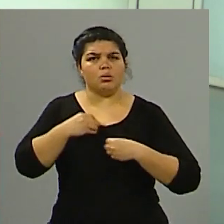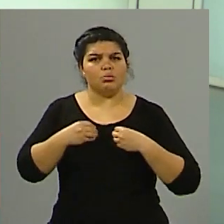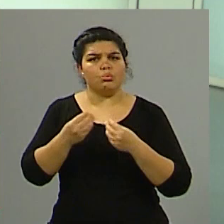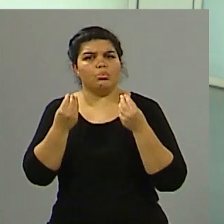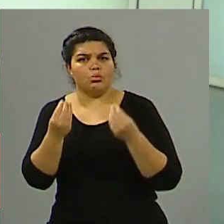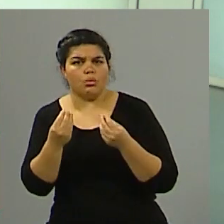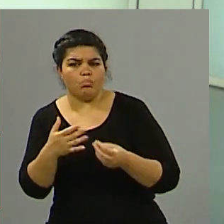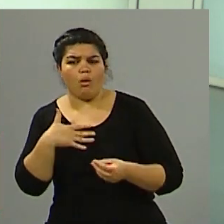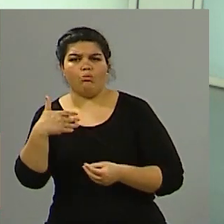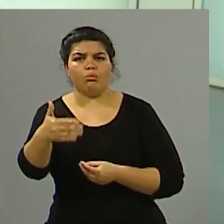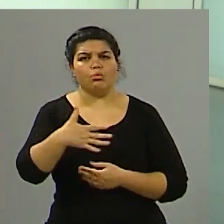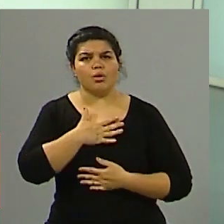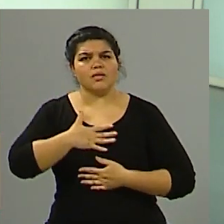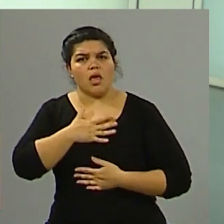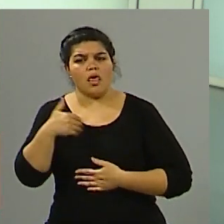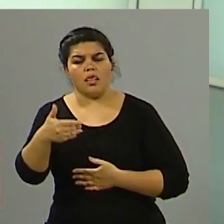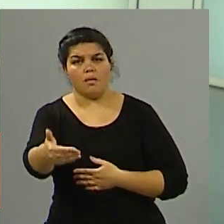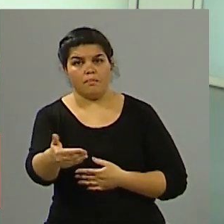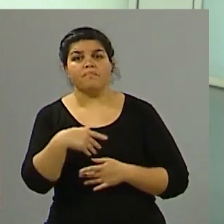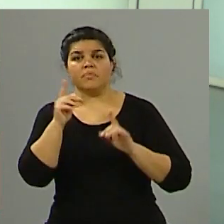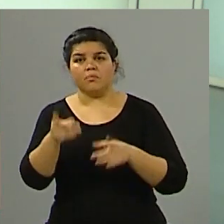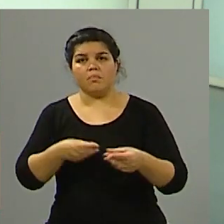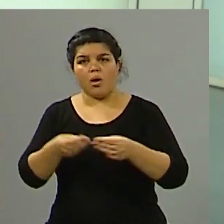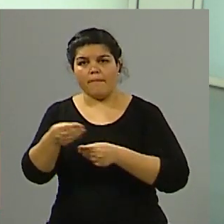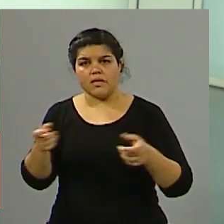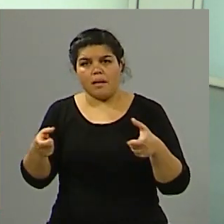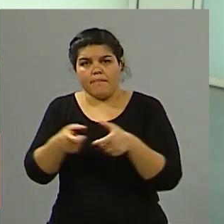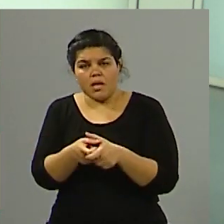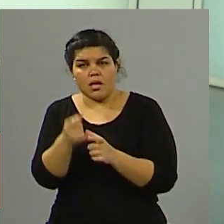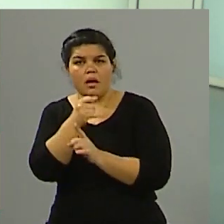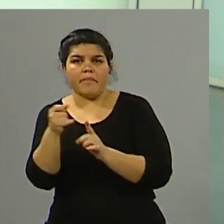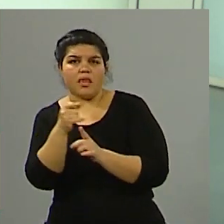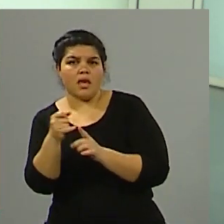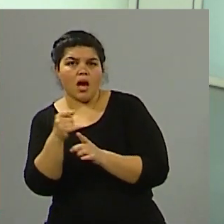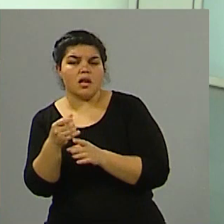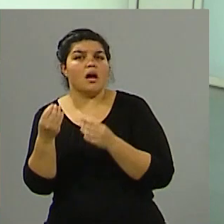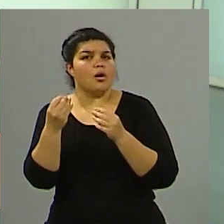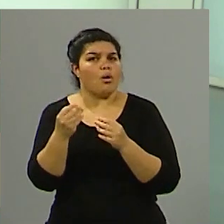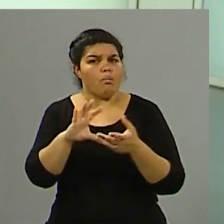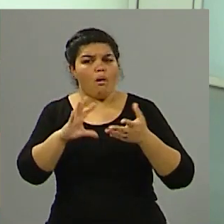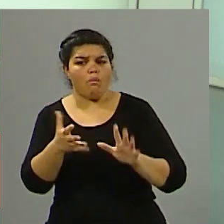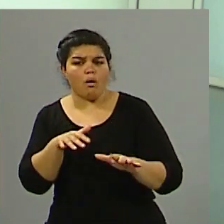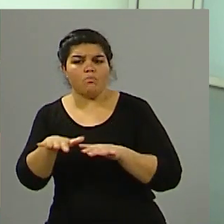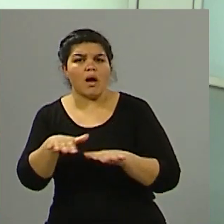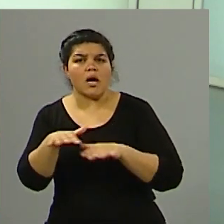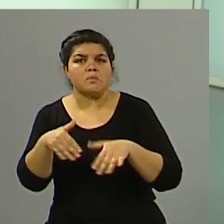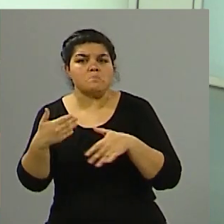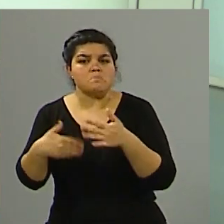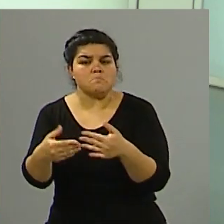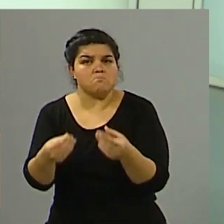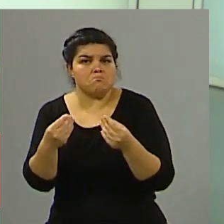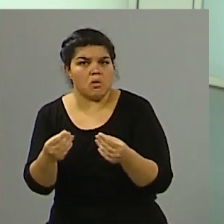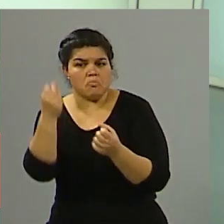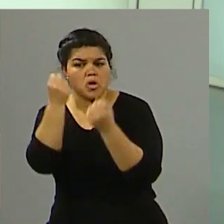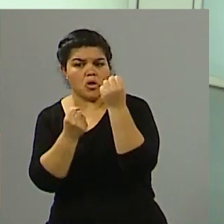la situación de las pequeñas y medianas empresas en este último tiempo, durante este gobierno, y cómo atraviesan hoy